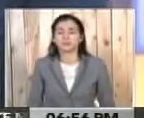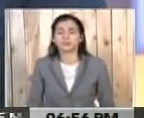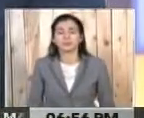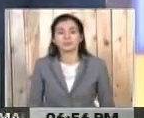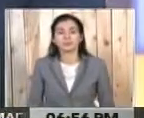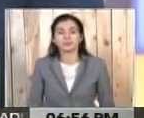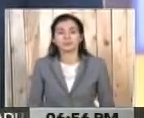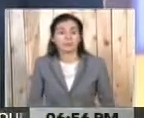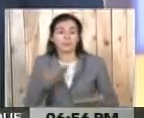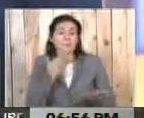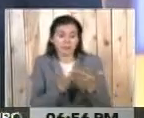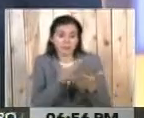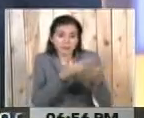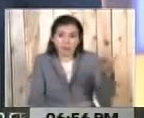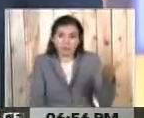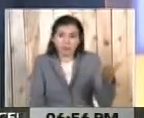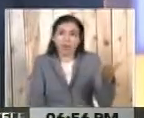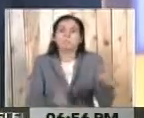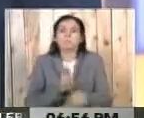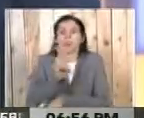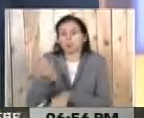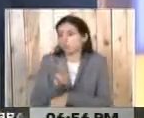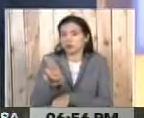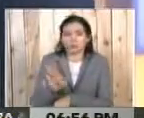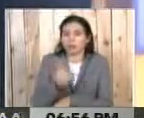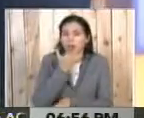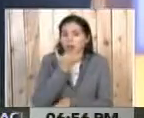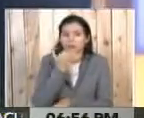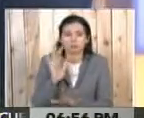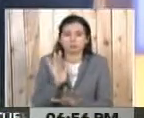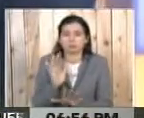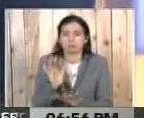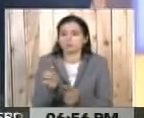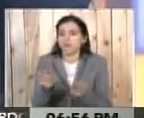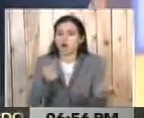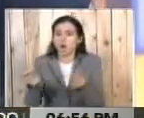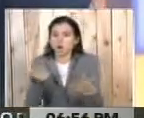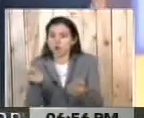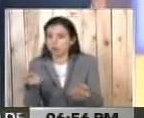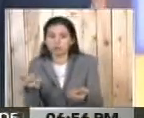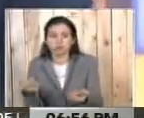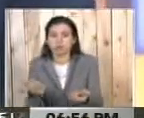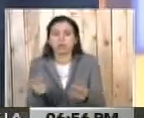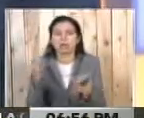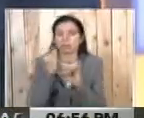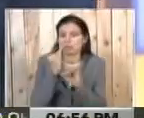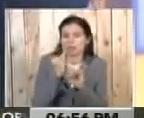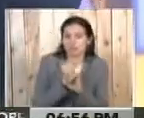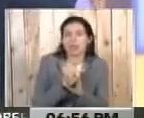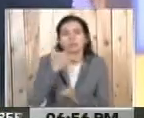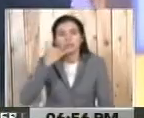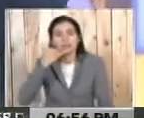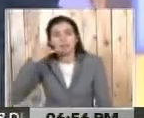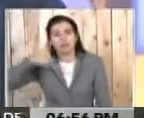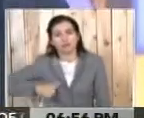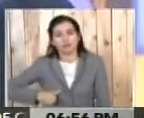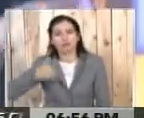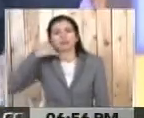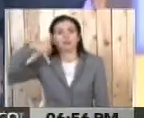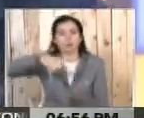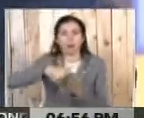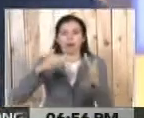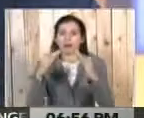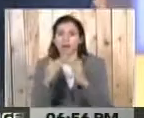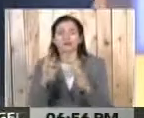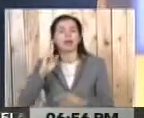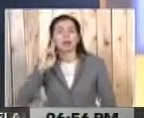las concesiones son un permiso para explotar, para hacer negocios, que hay internet, hay telefonía móvil, telefonía fija,